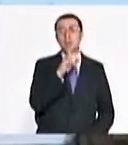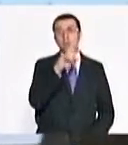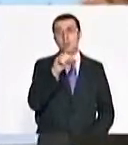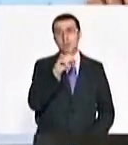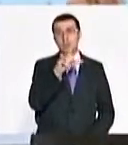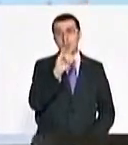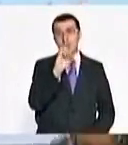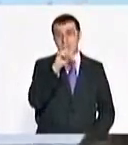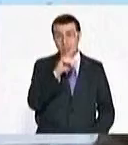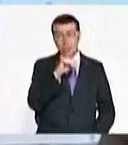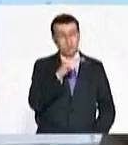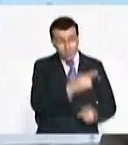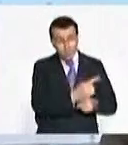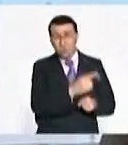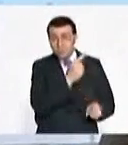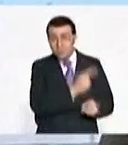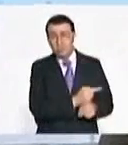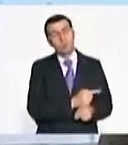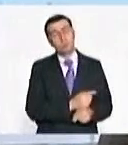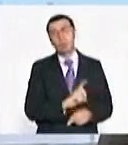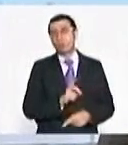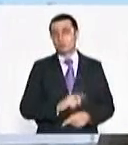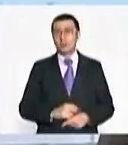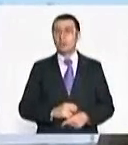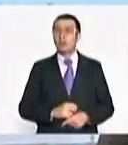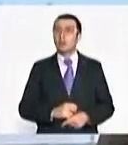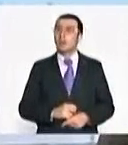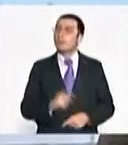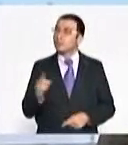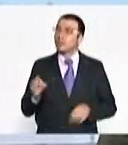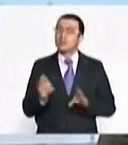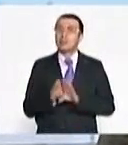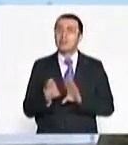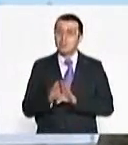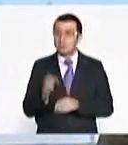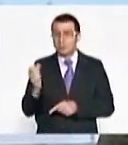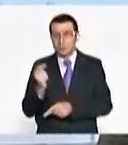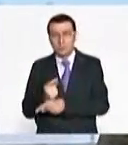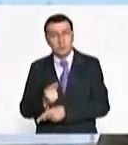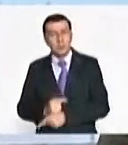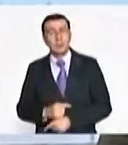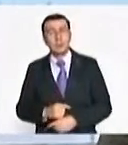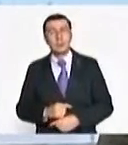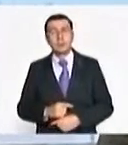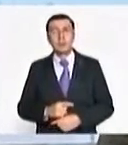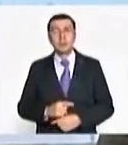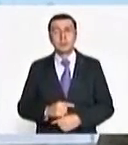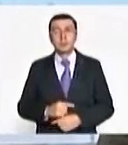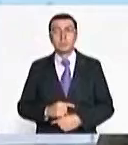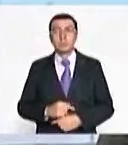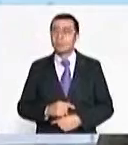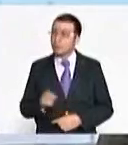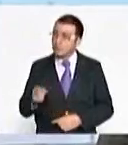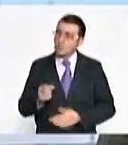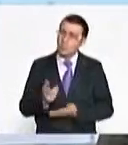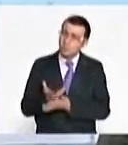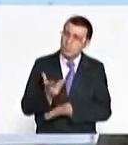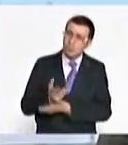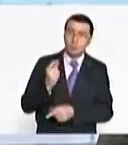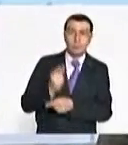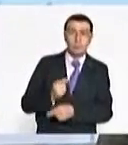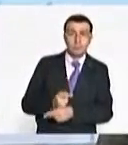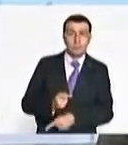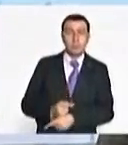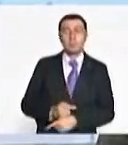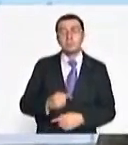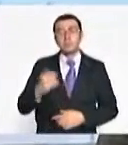fijarán que ya no figura como Dr. Rojas. Es una copia del producto, ya el producto se llama Slim por recomendaciones de el INVIMA,